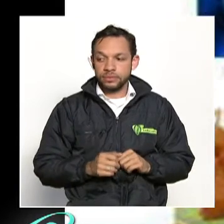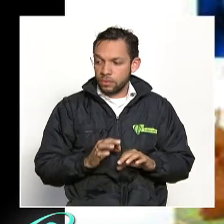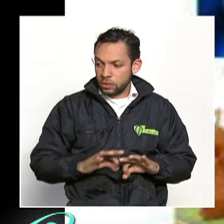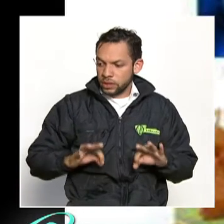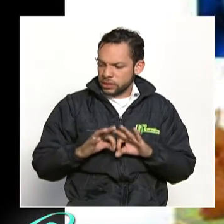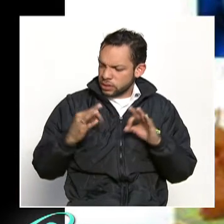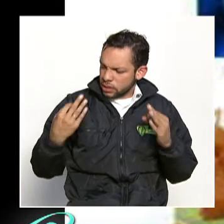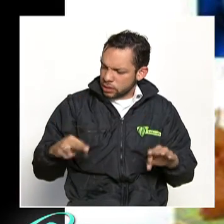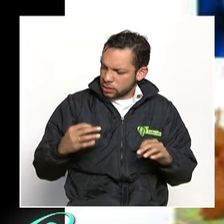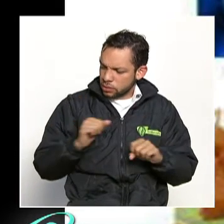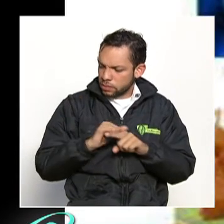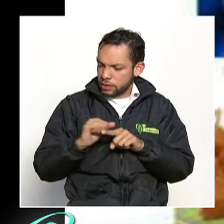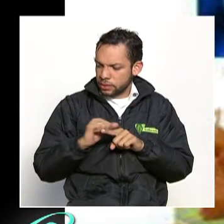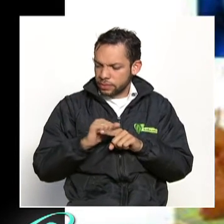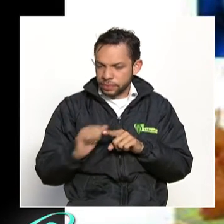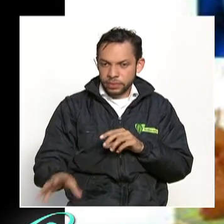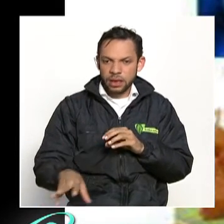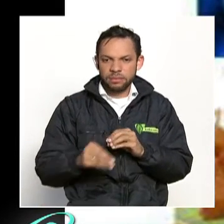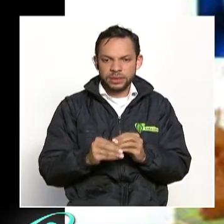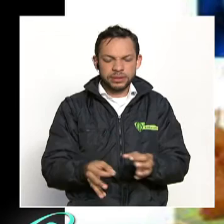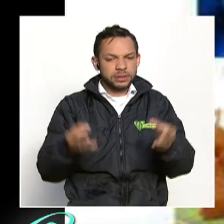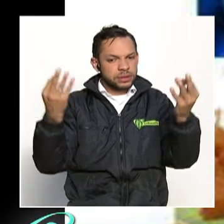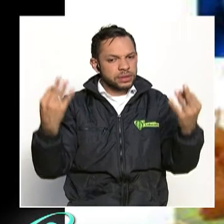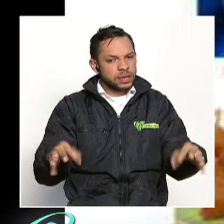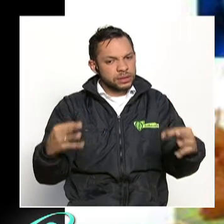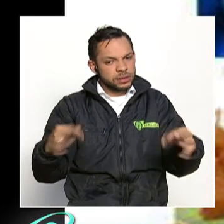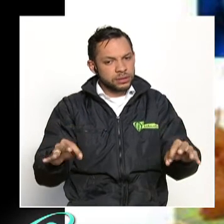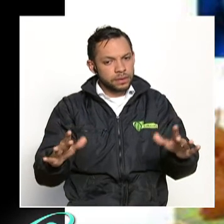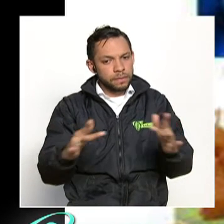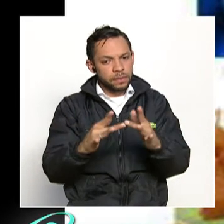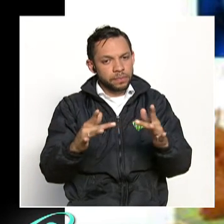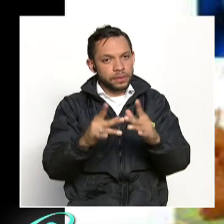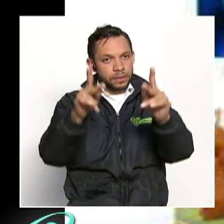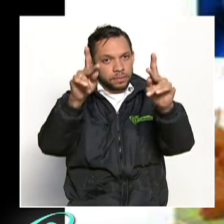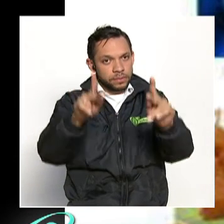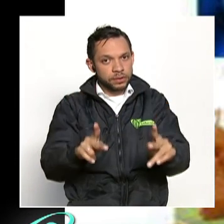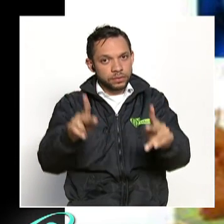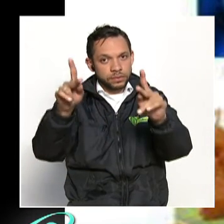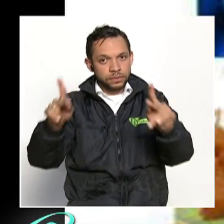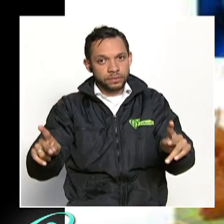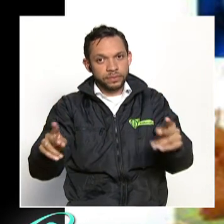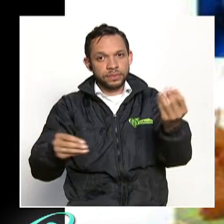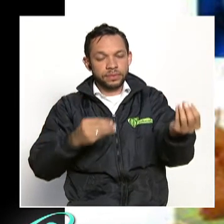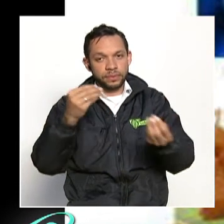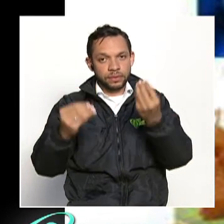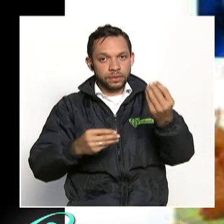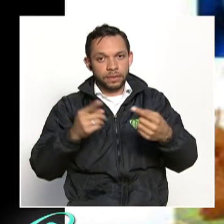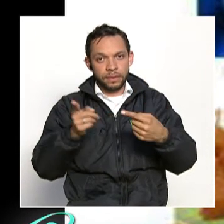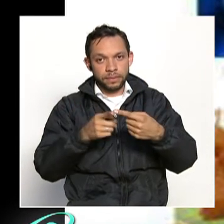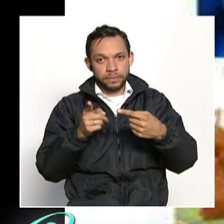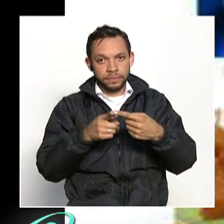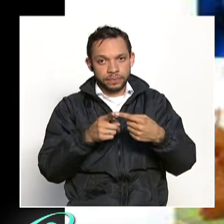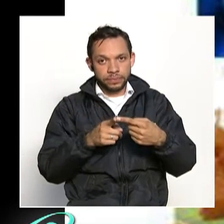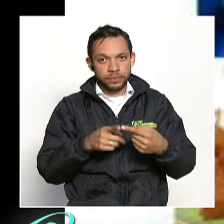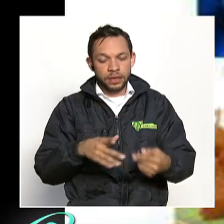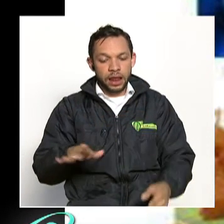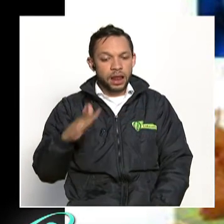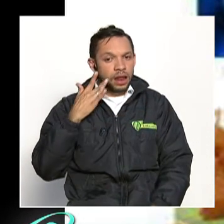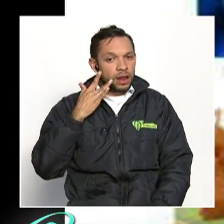eso. Entonces, eso, tan sencillo como si una persona hiciera lo siguiente, primero se hiciera una